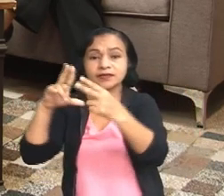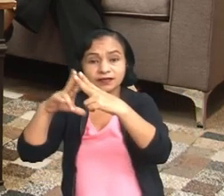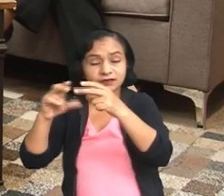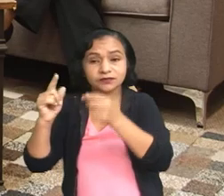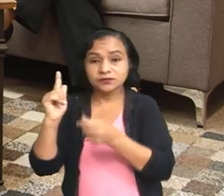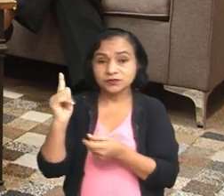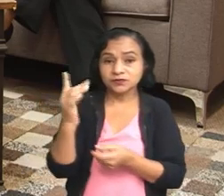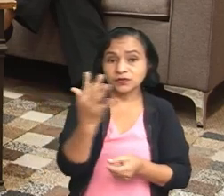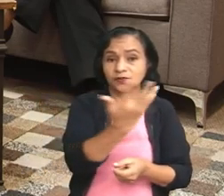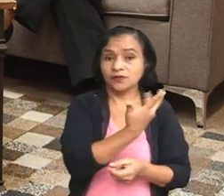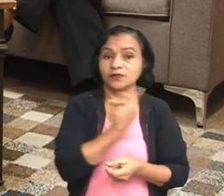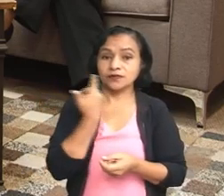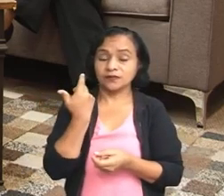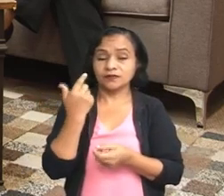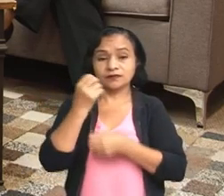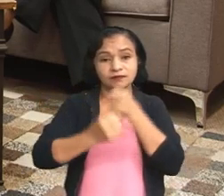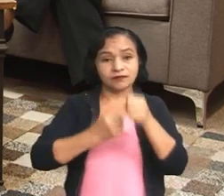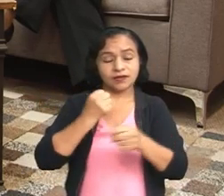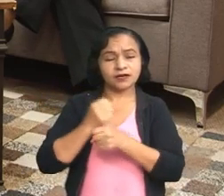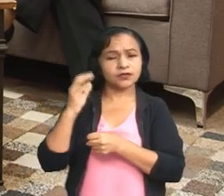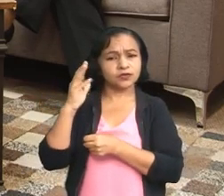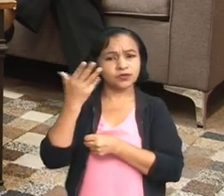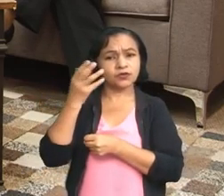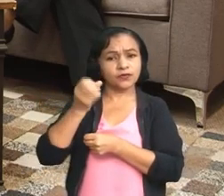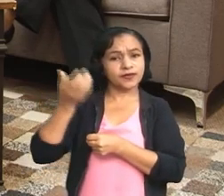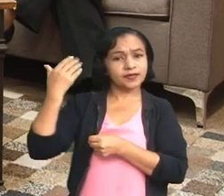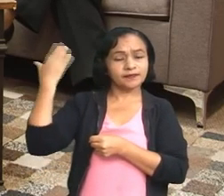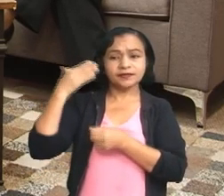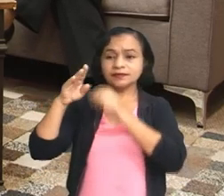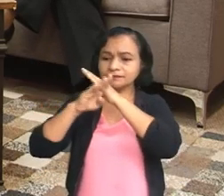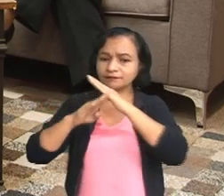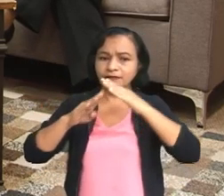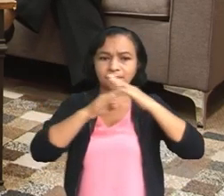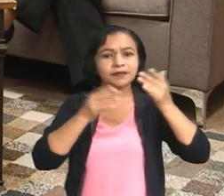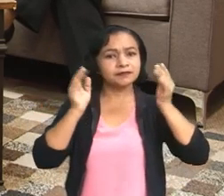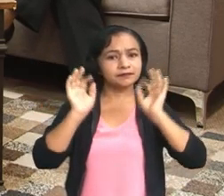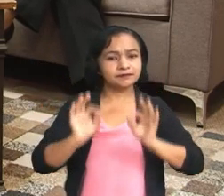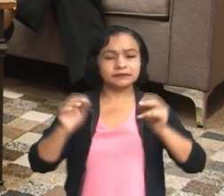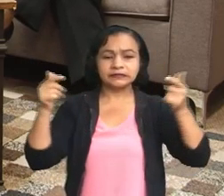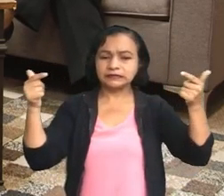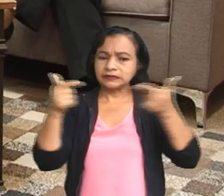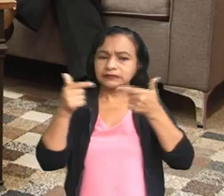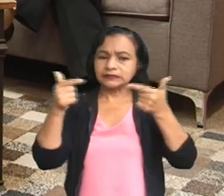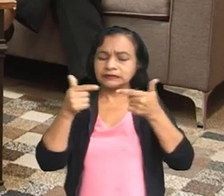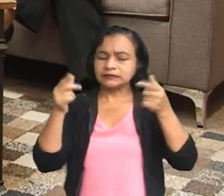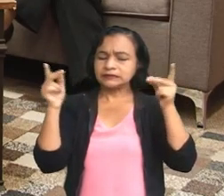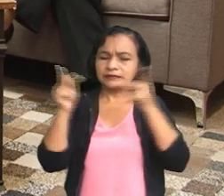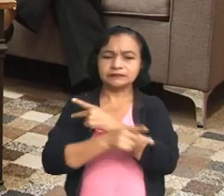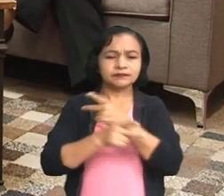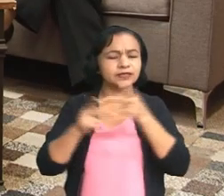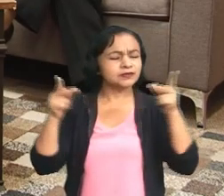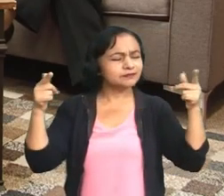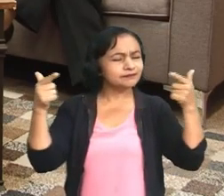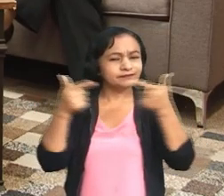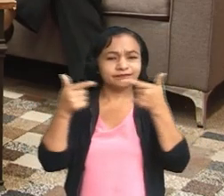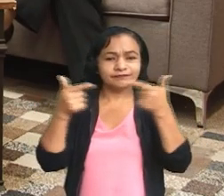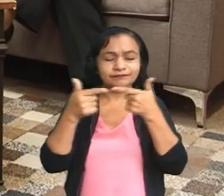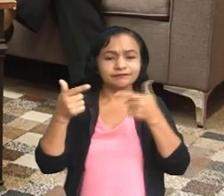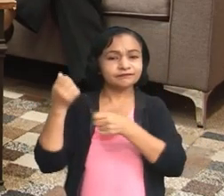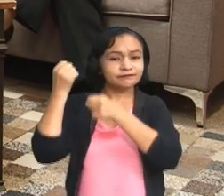década de los 90 pudimos reconciliarnos cuando vivimos una guerra horrorosa, armada,